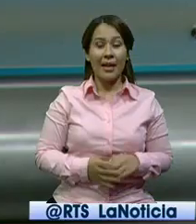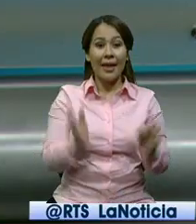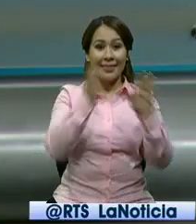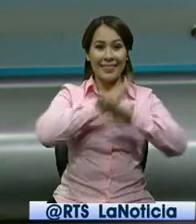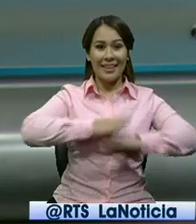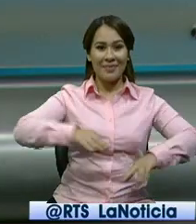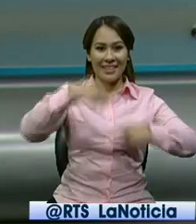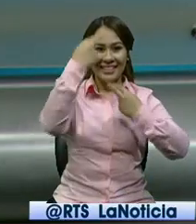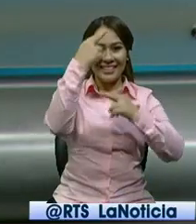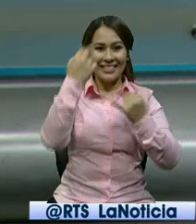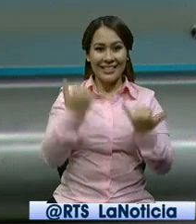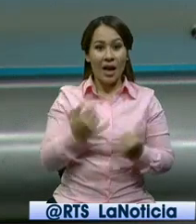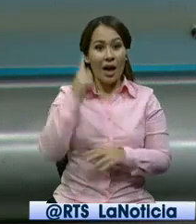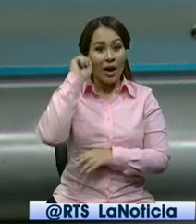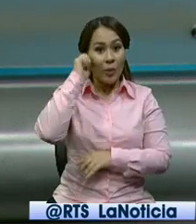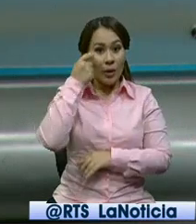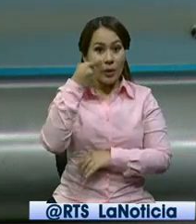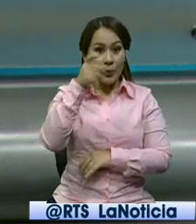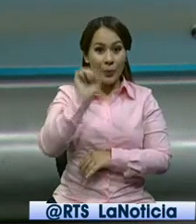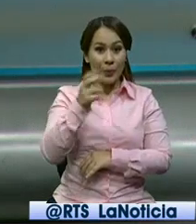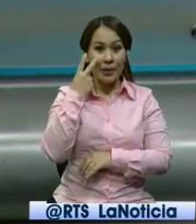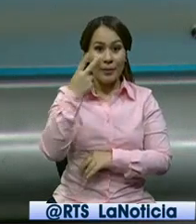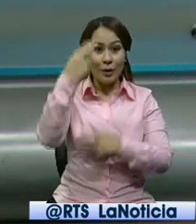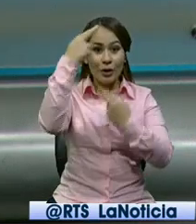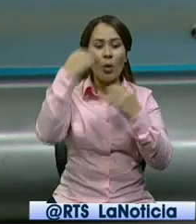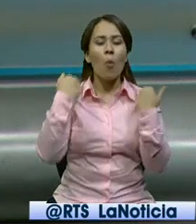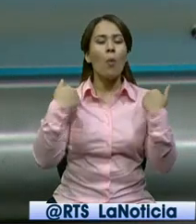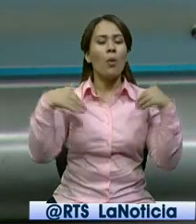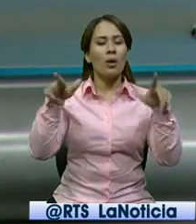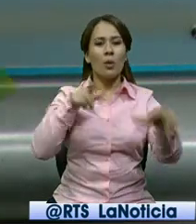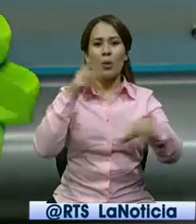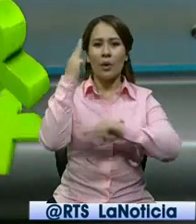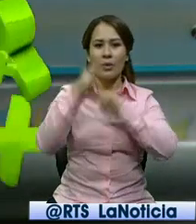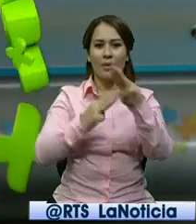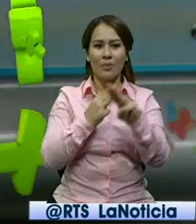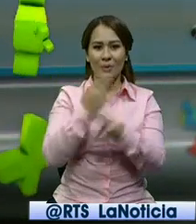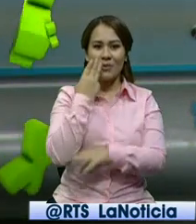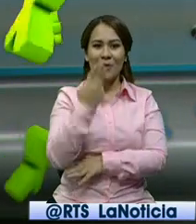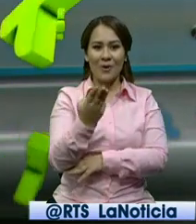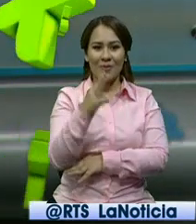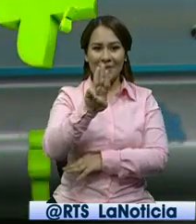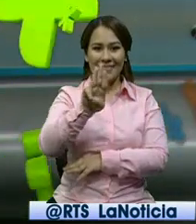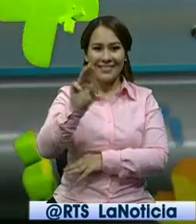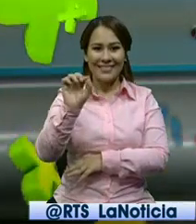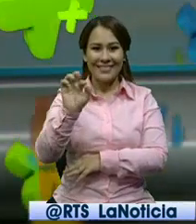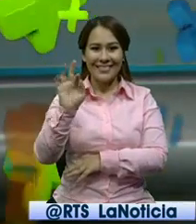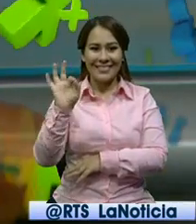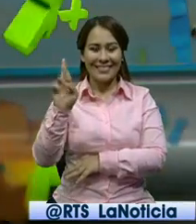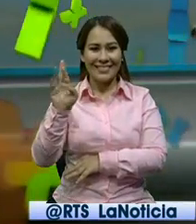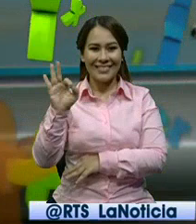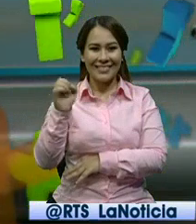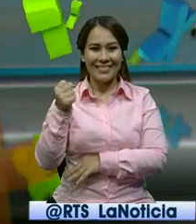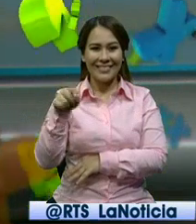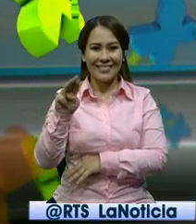Así nos despedimos. Recuerde que puede vernos desde cualquier parte del mundo a través del sitio web de